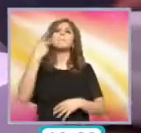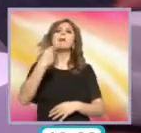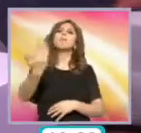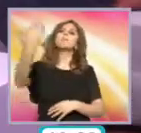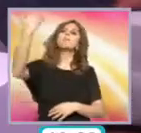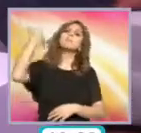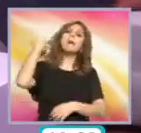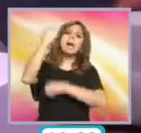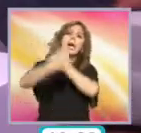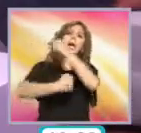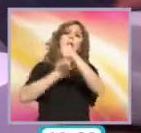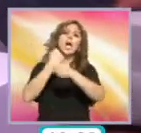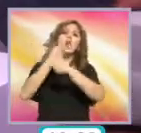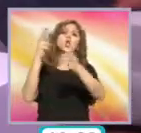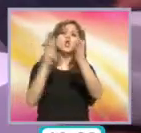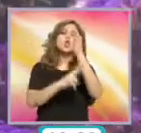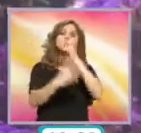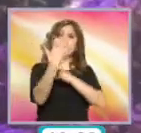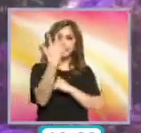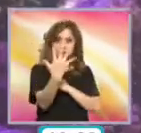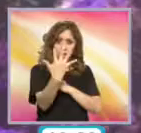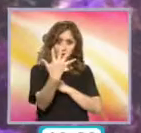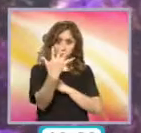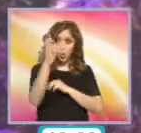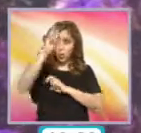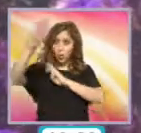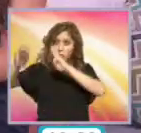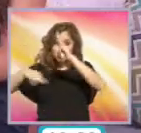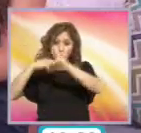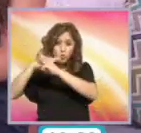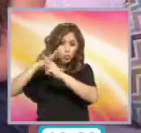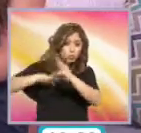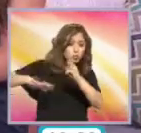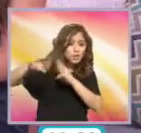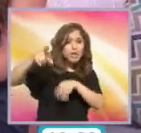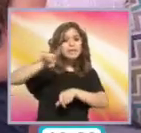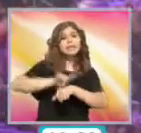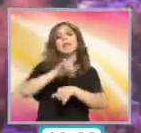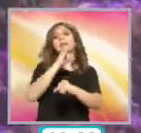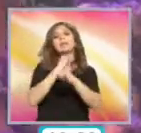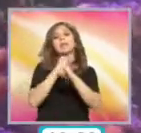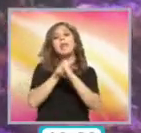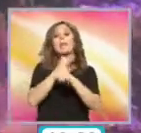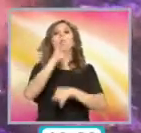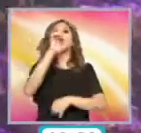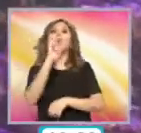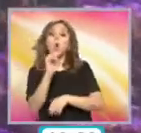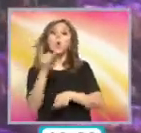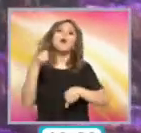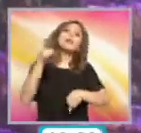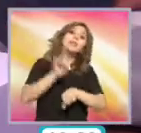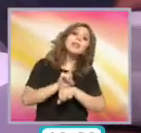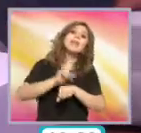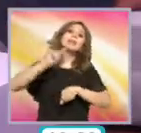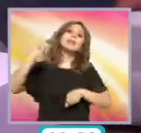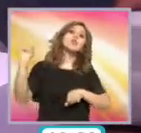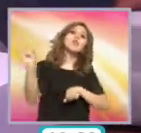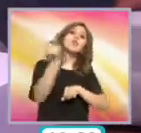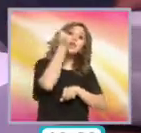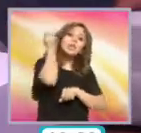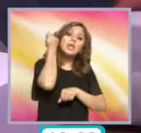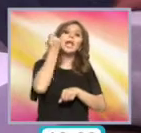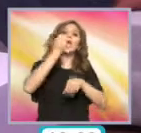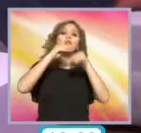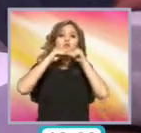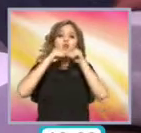2005 celebramos en todo el mundo este Día del Internet o el Día de las Tecnologías de la Información y las